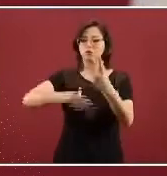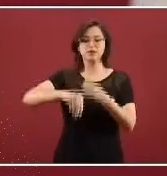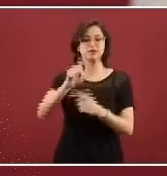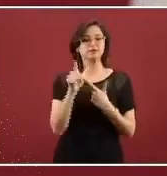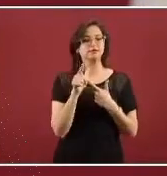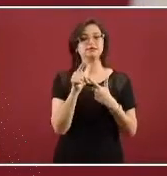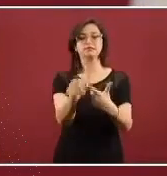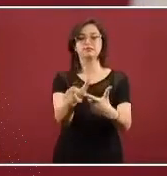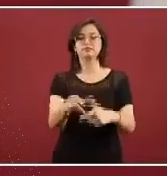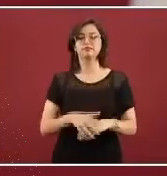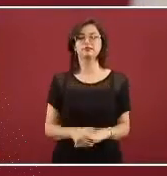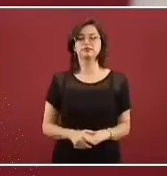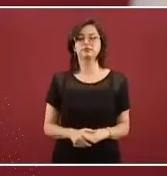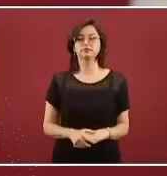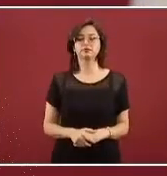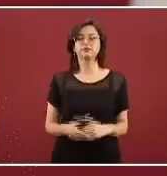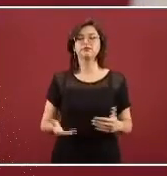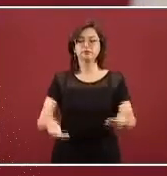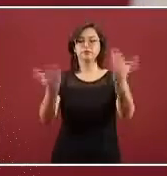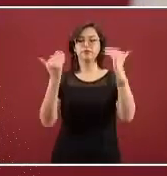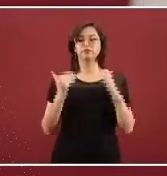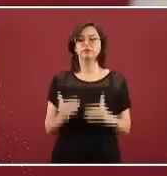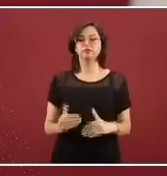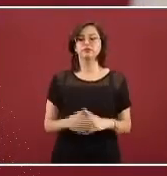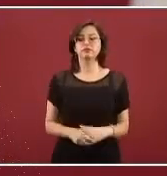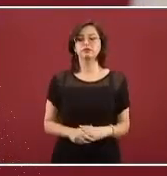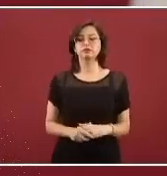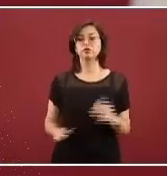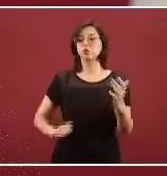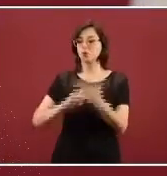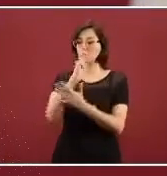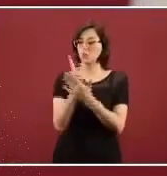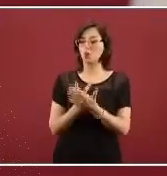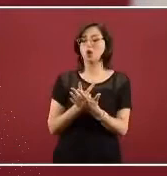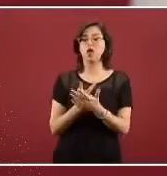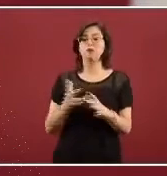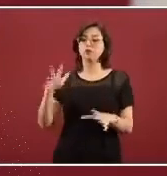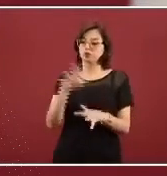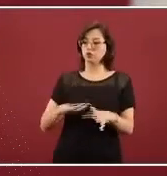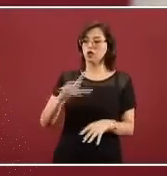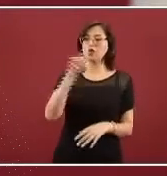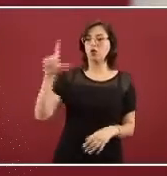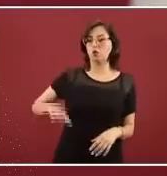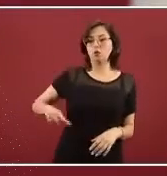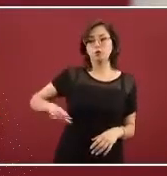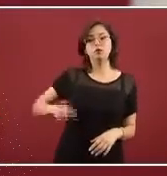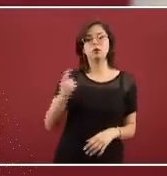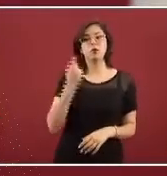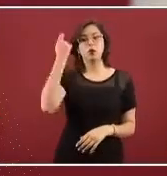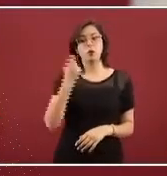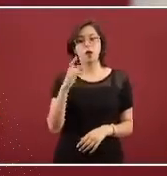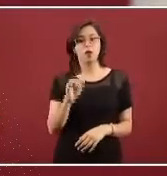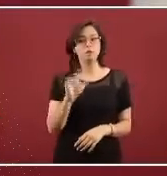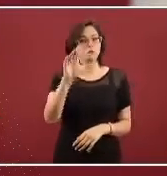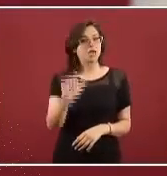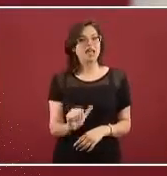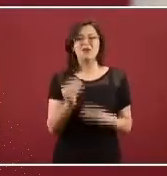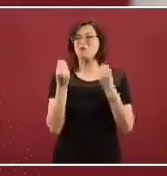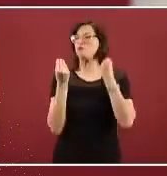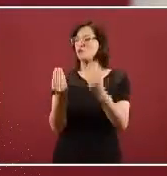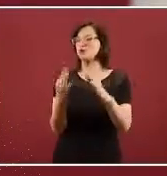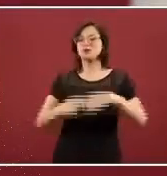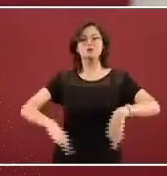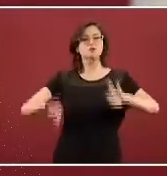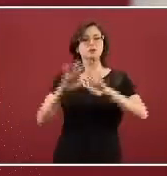economía. El inciso D, la operación de los programas sociales del gobierno. Esto lo aclaro, es muy importante que